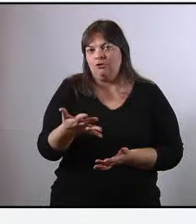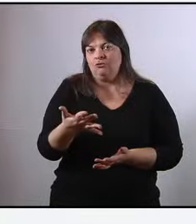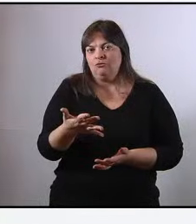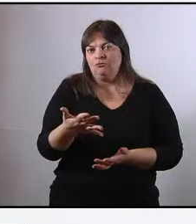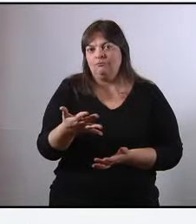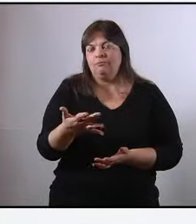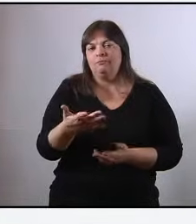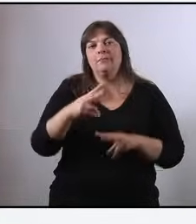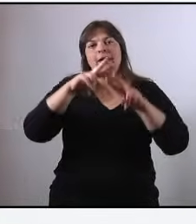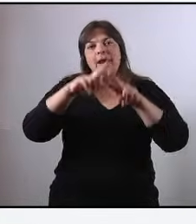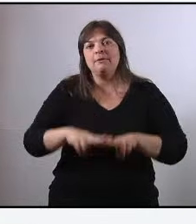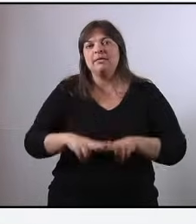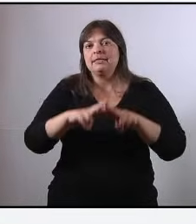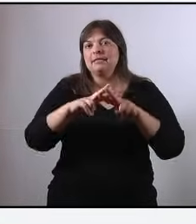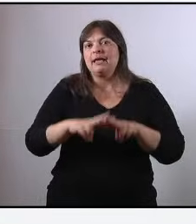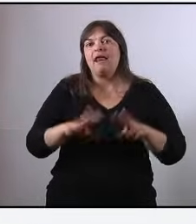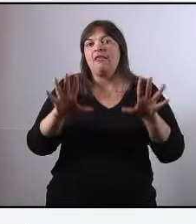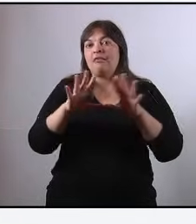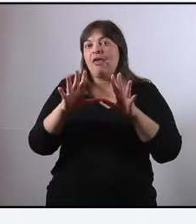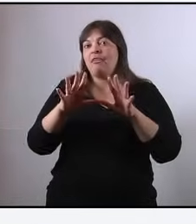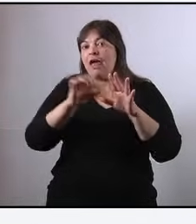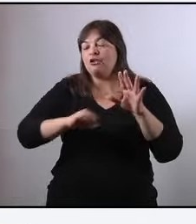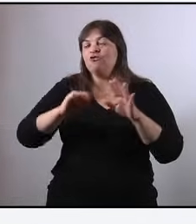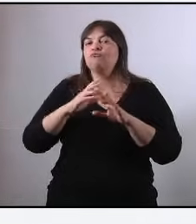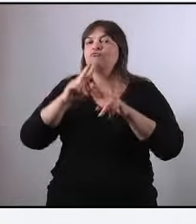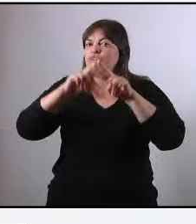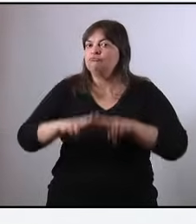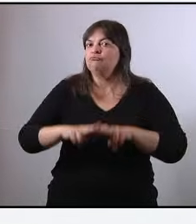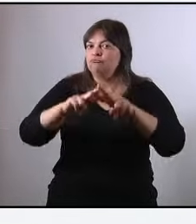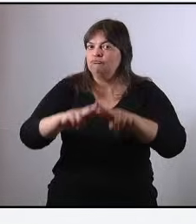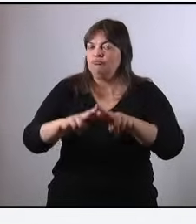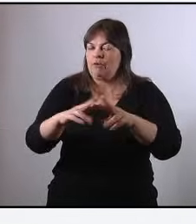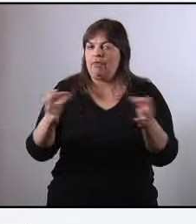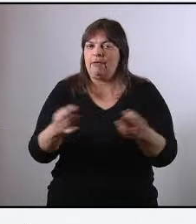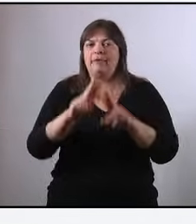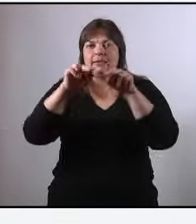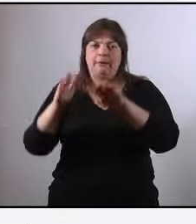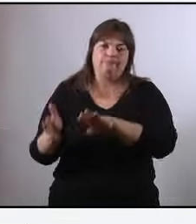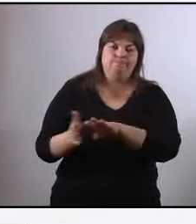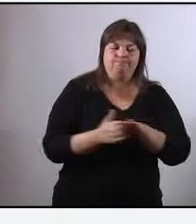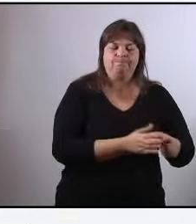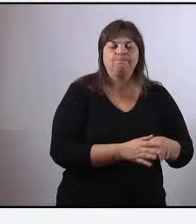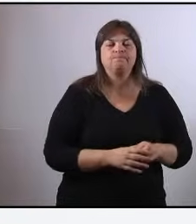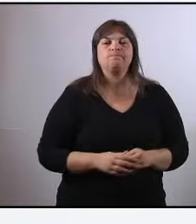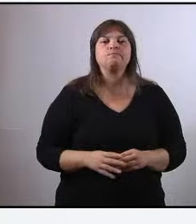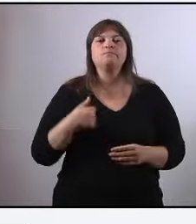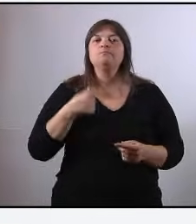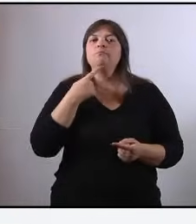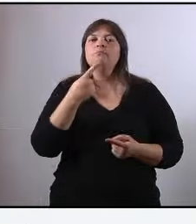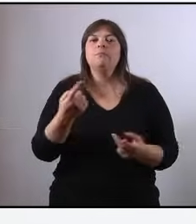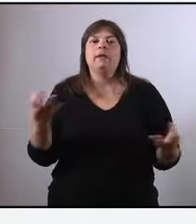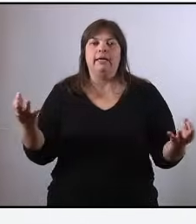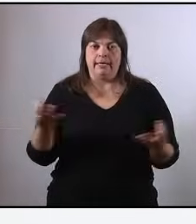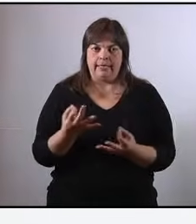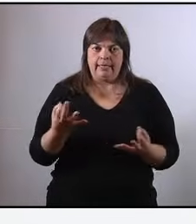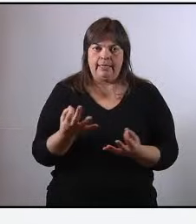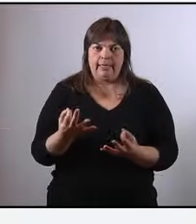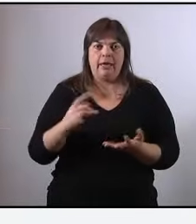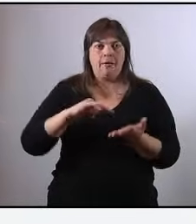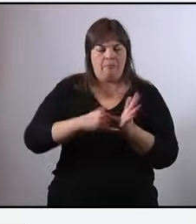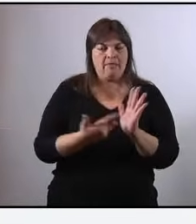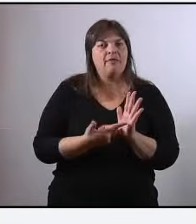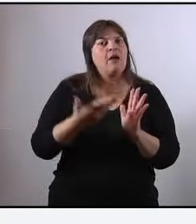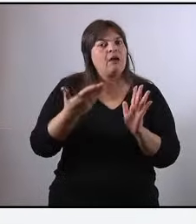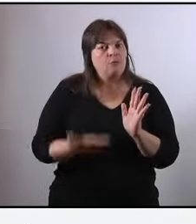que revisar cada 10 años. Cambiamos de asunto. Quiero anunciarles también una importante medida